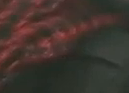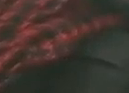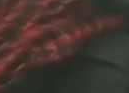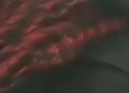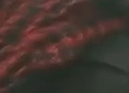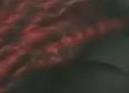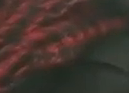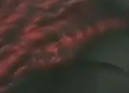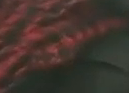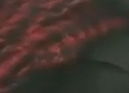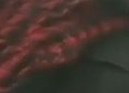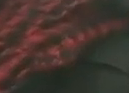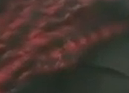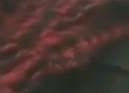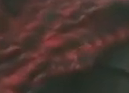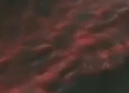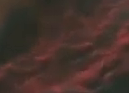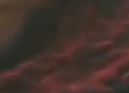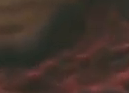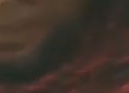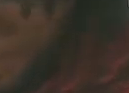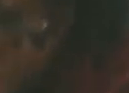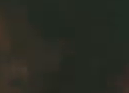su roja camisa.